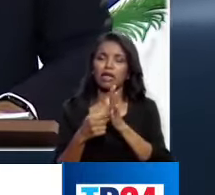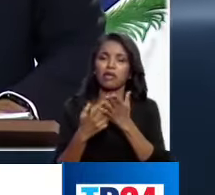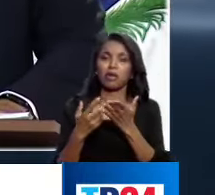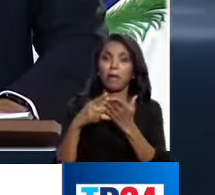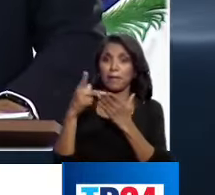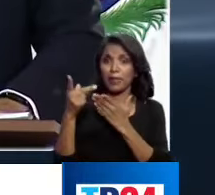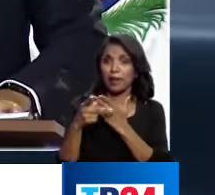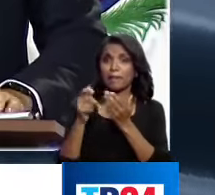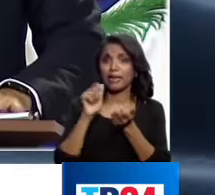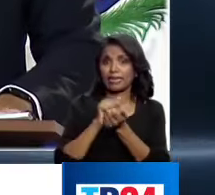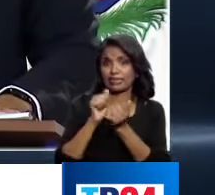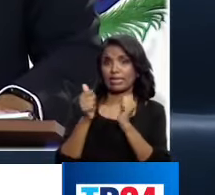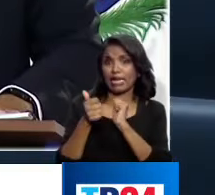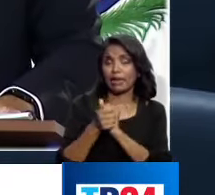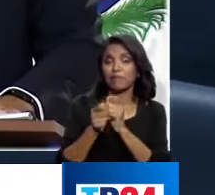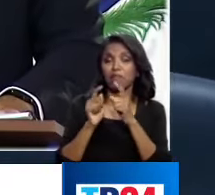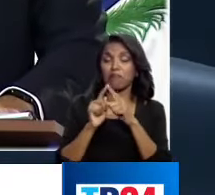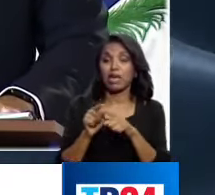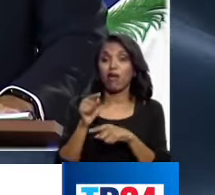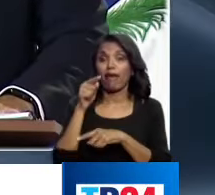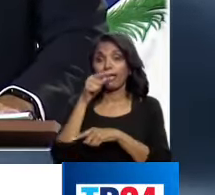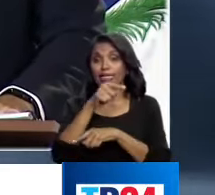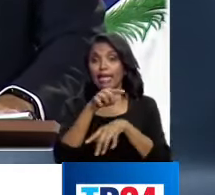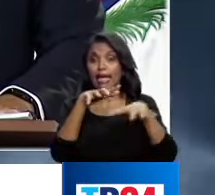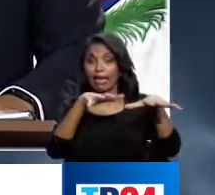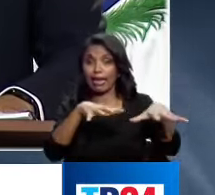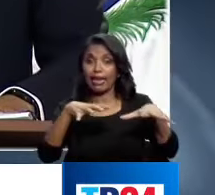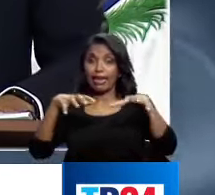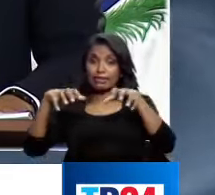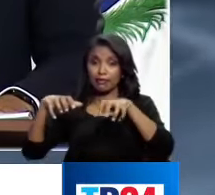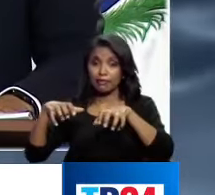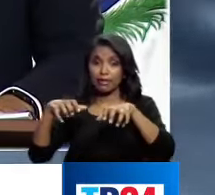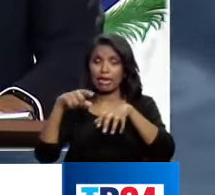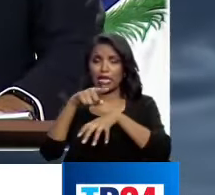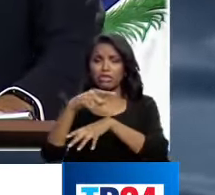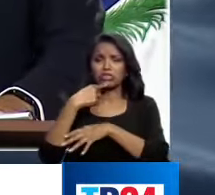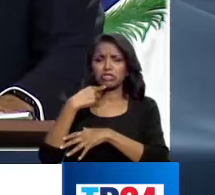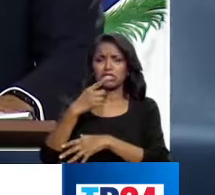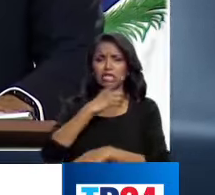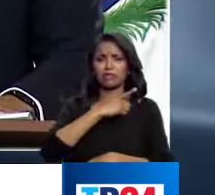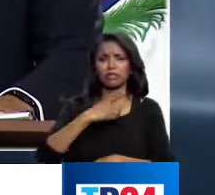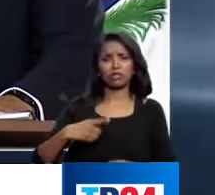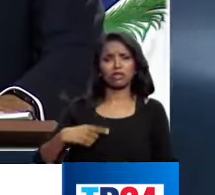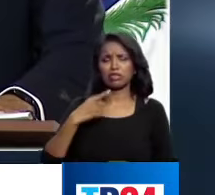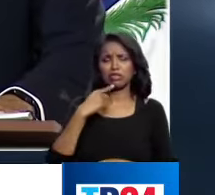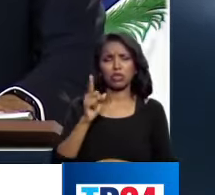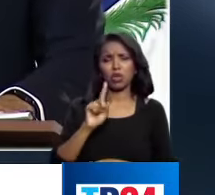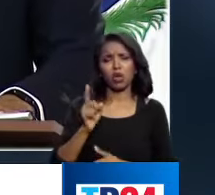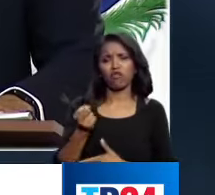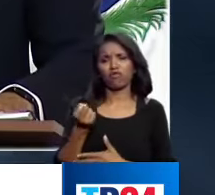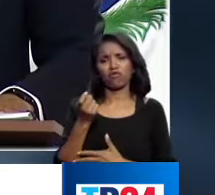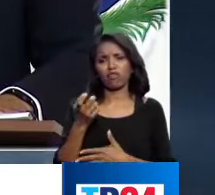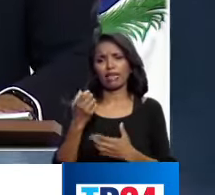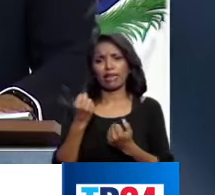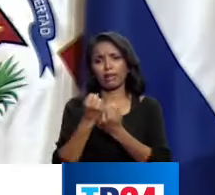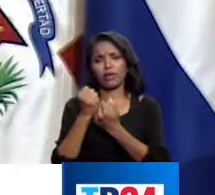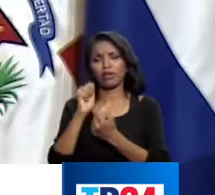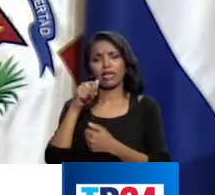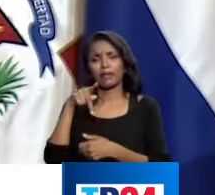argumentan los diputados de la Asamblea Nacional es que si no se tiene el apoyo, el respaldo de la Autoridad de Turismo, no se puede